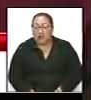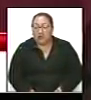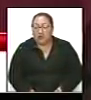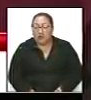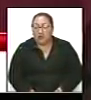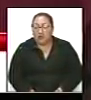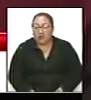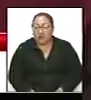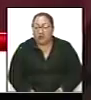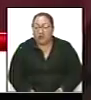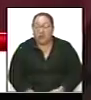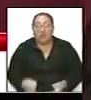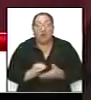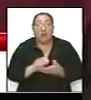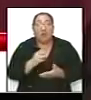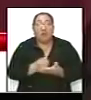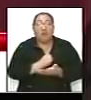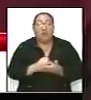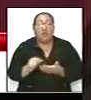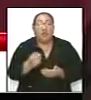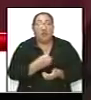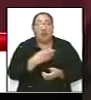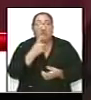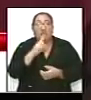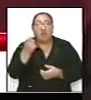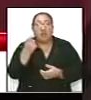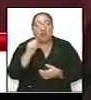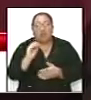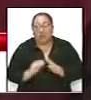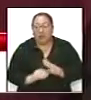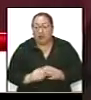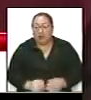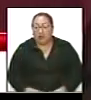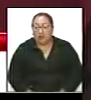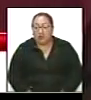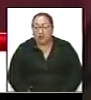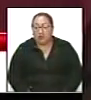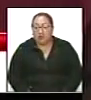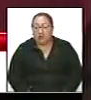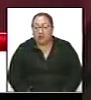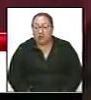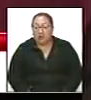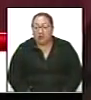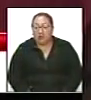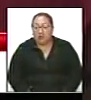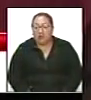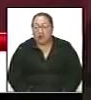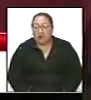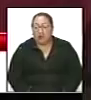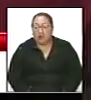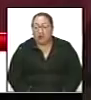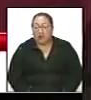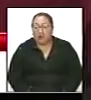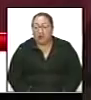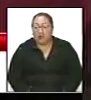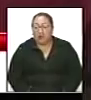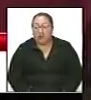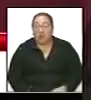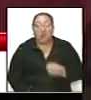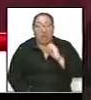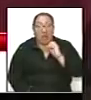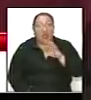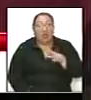menos en el mes de mayo. Y eso fue cuestionado, fue puesto de conocimiento al